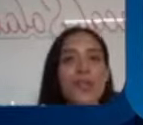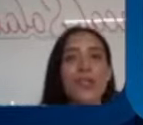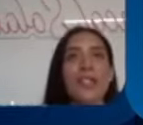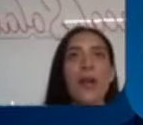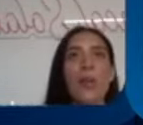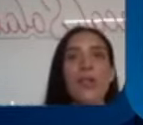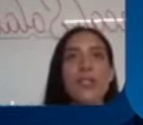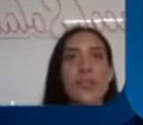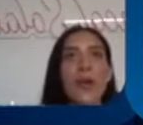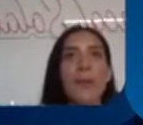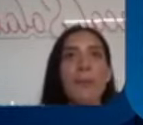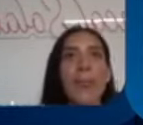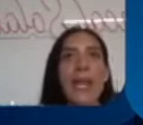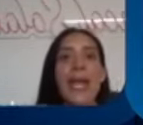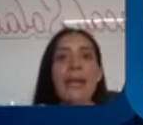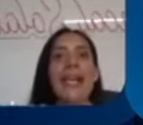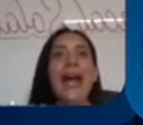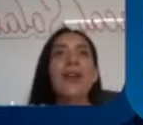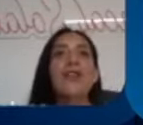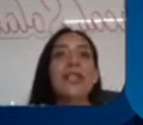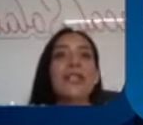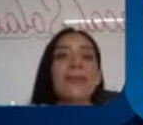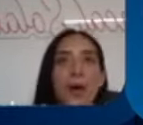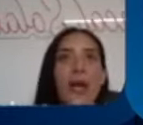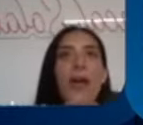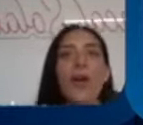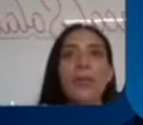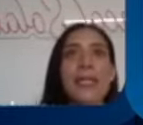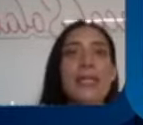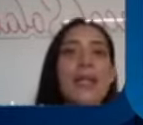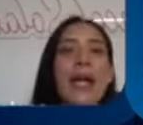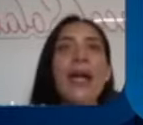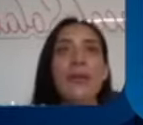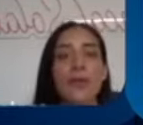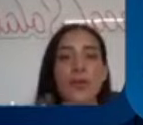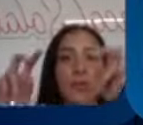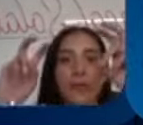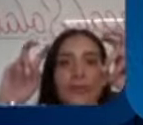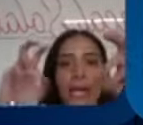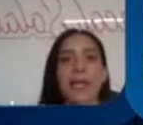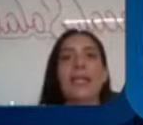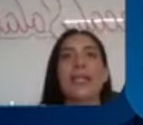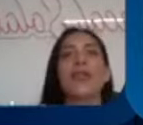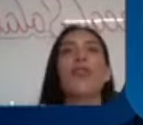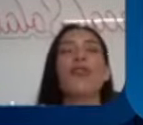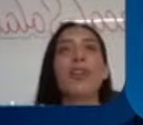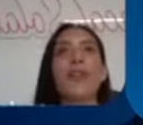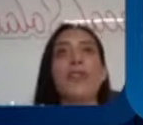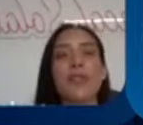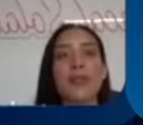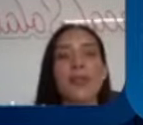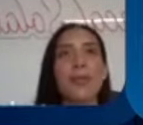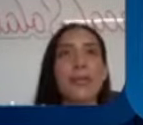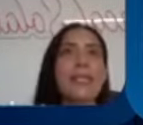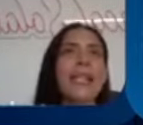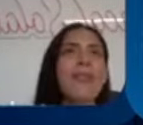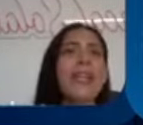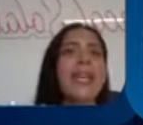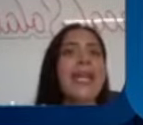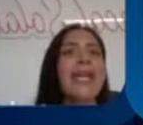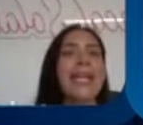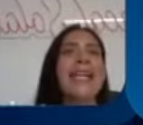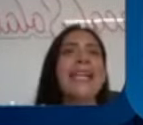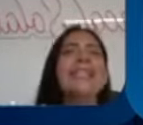roñosos de la oposición, Carlos Loret de Mola comienza a sacar sus montajes en contra de los hijos del